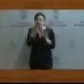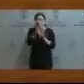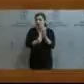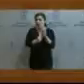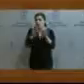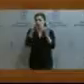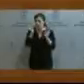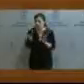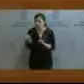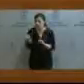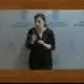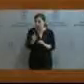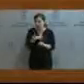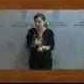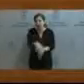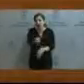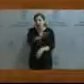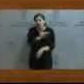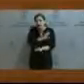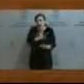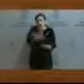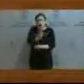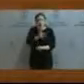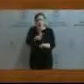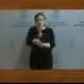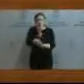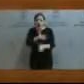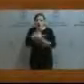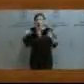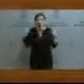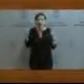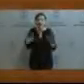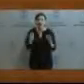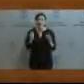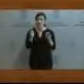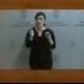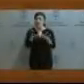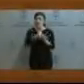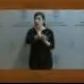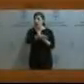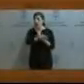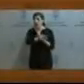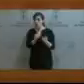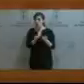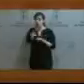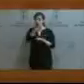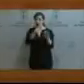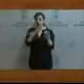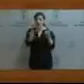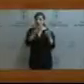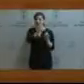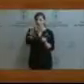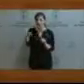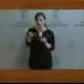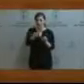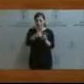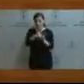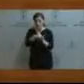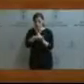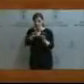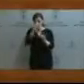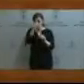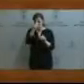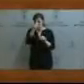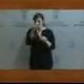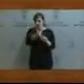lo tanto, podrá interpretar y criticar todo lo que quiera. Pero ya se empieza a hablar de que se van a convocar 100 plazas. Recuerde que hablábamos de